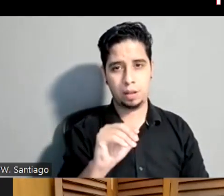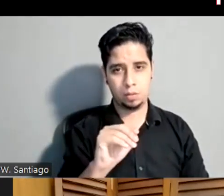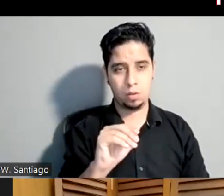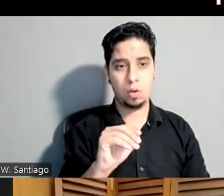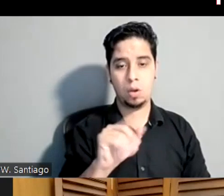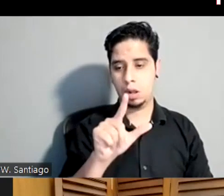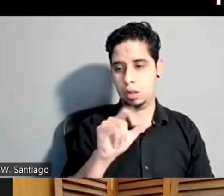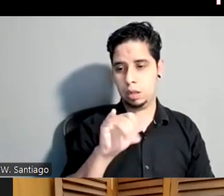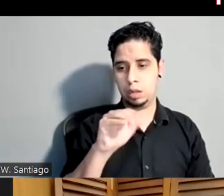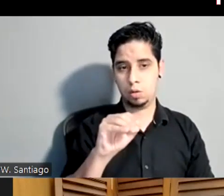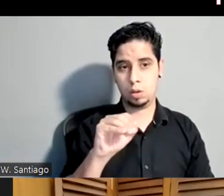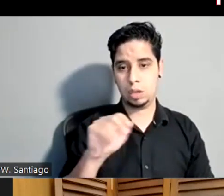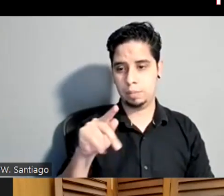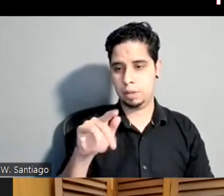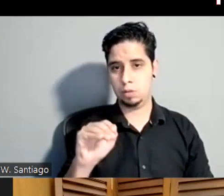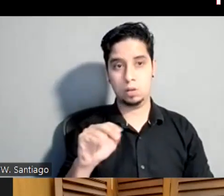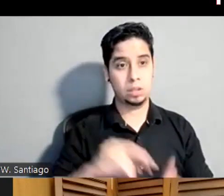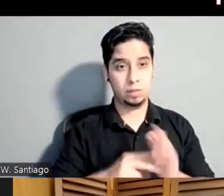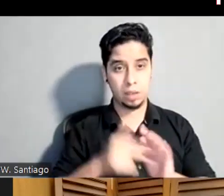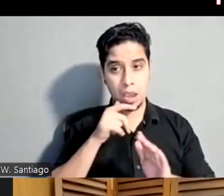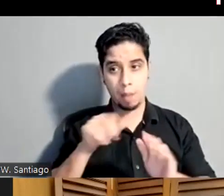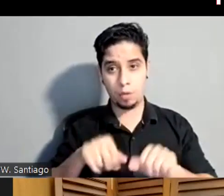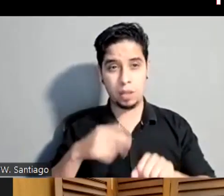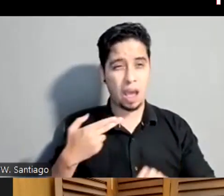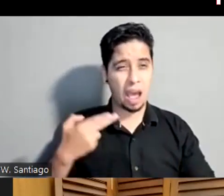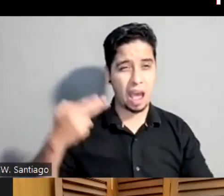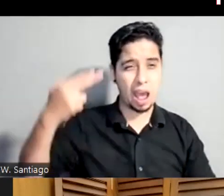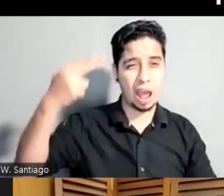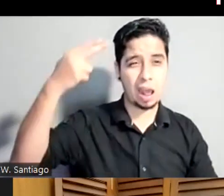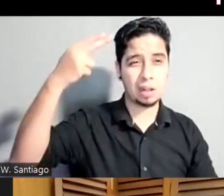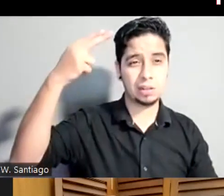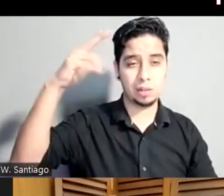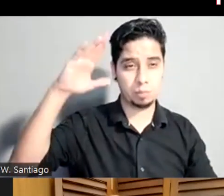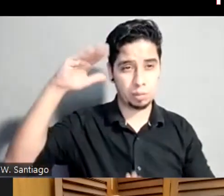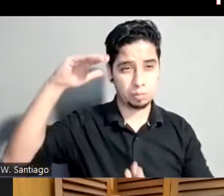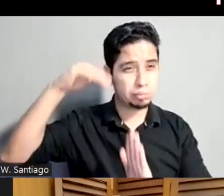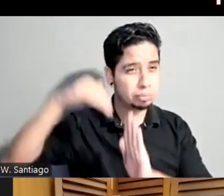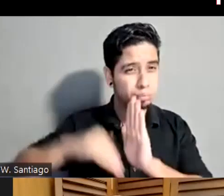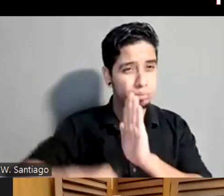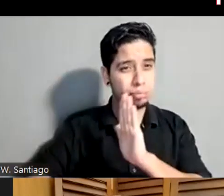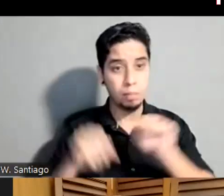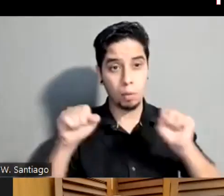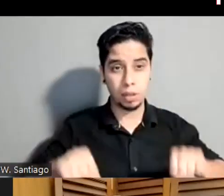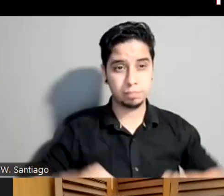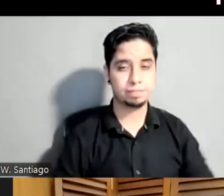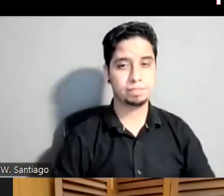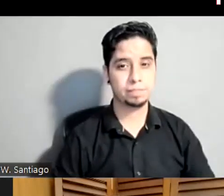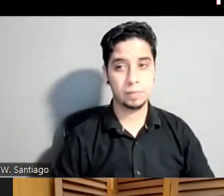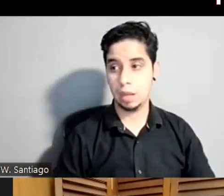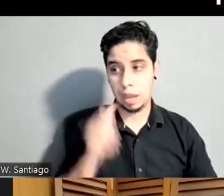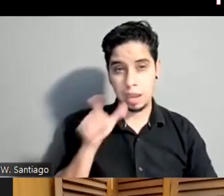sea, que podía subir y podía bajar. O sea, Spinto es dramático. Y ella tuvo mucho éxito en